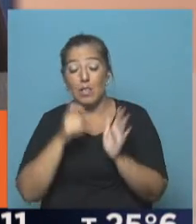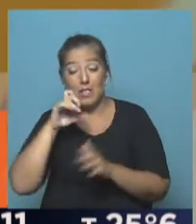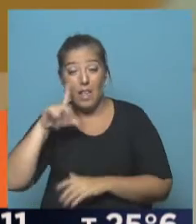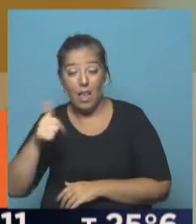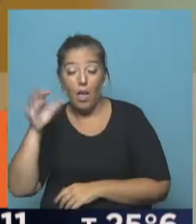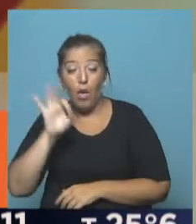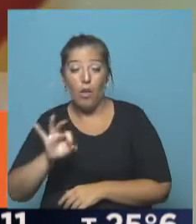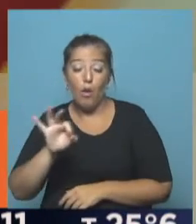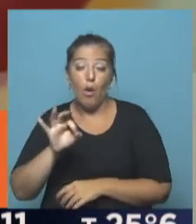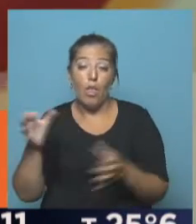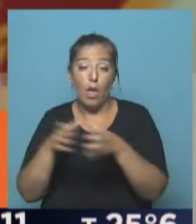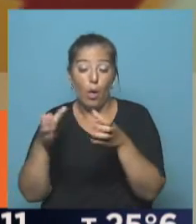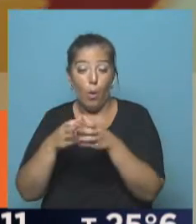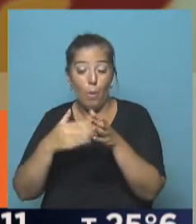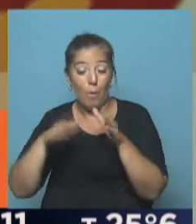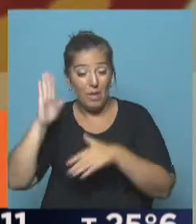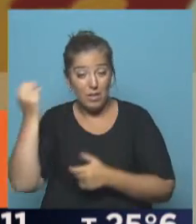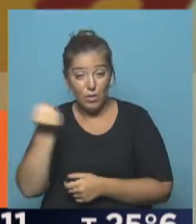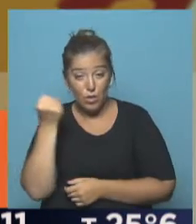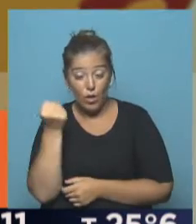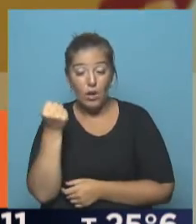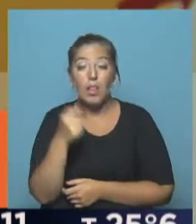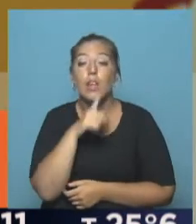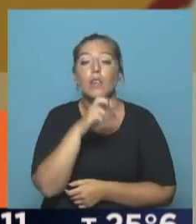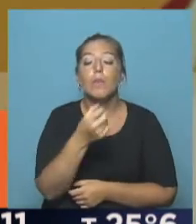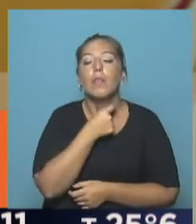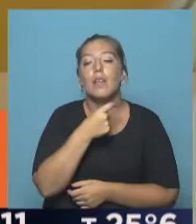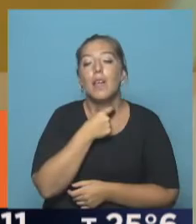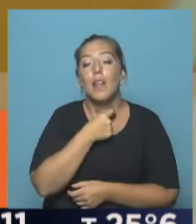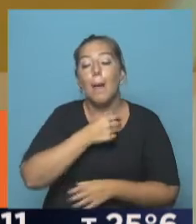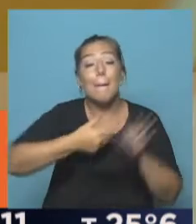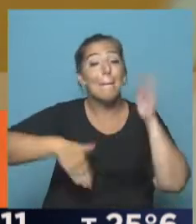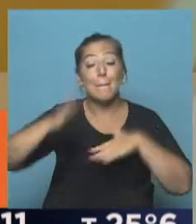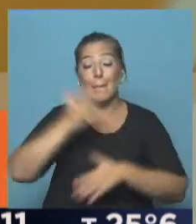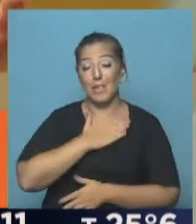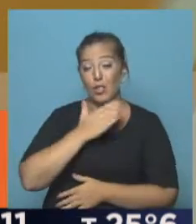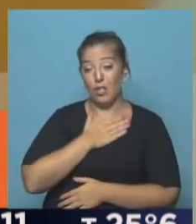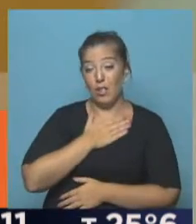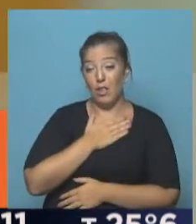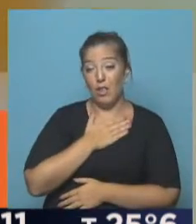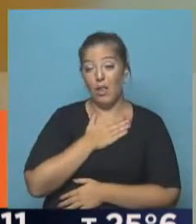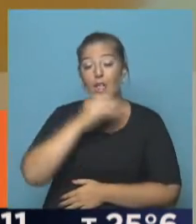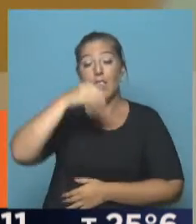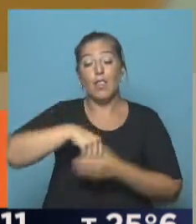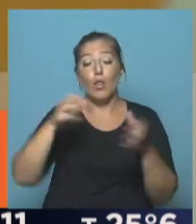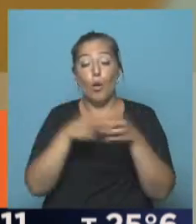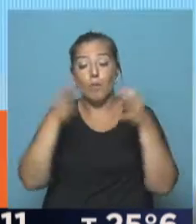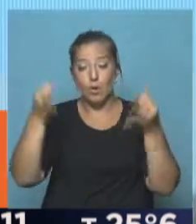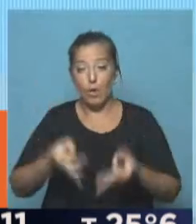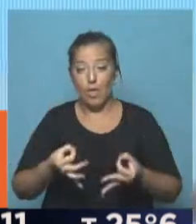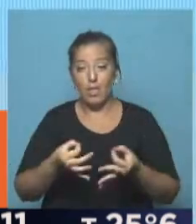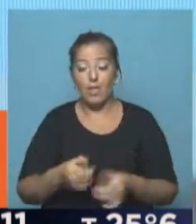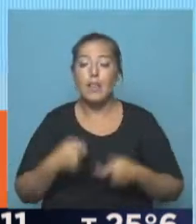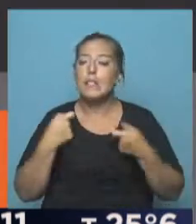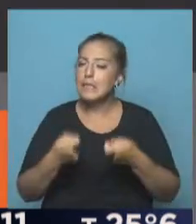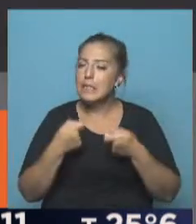está evidenciando que lo que Donald Trump está tratando de hacer es de tener mayoría propia, para decirlo de alguna manera, dentro del Consejo de Seguridad, que,